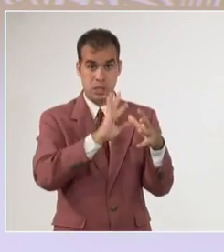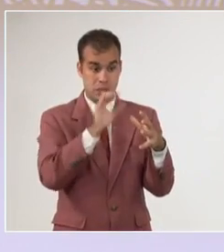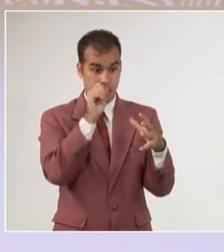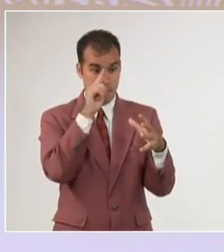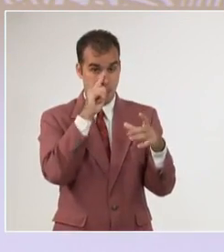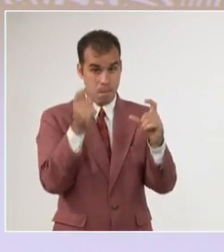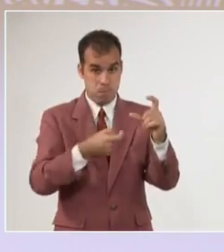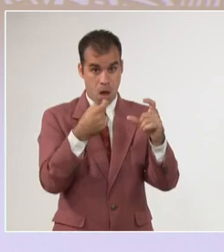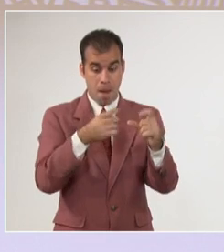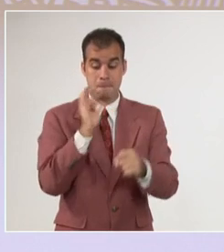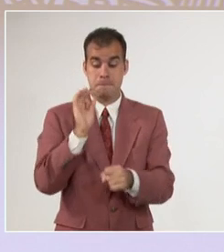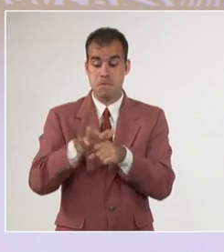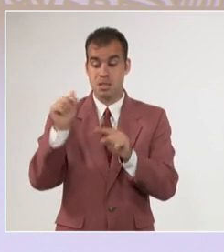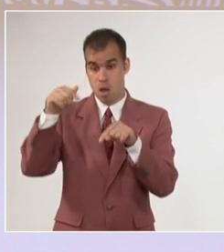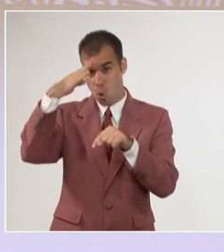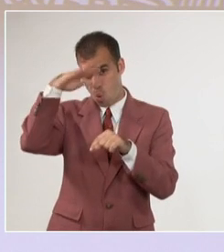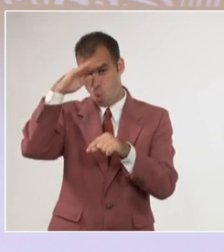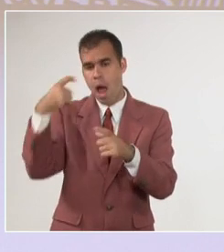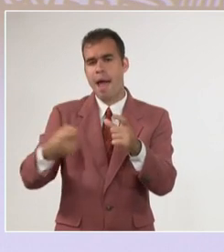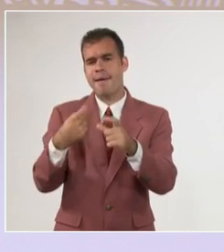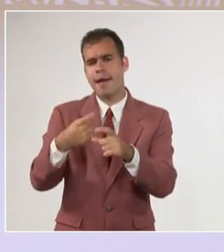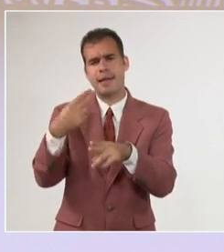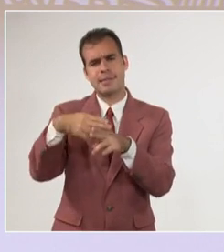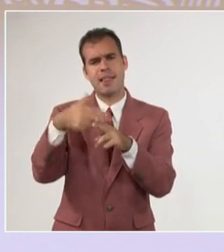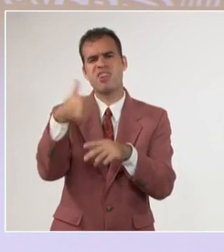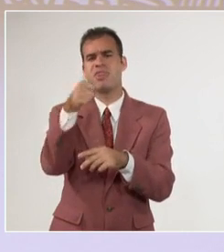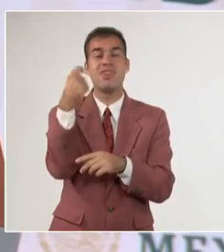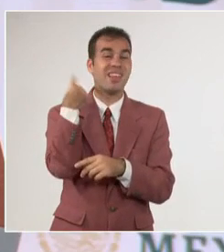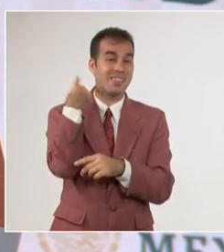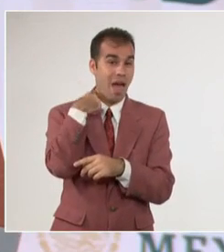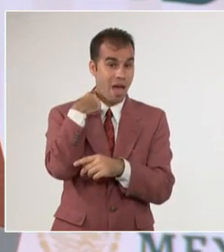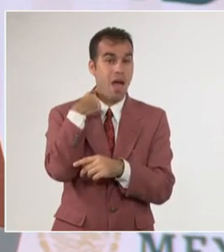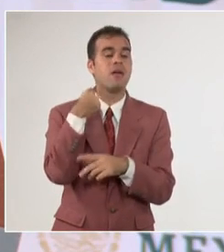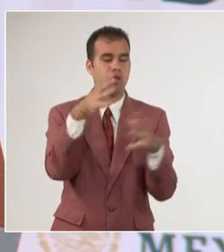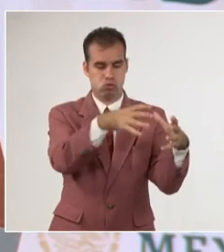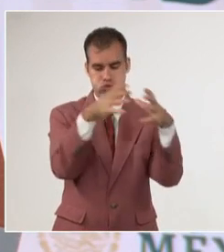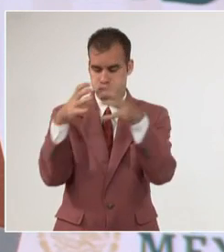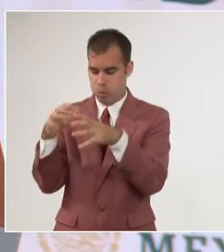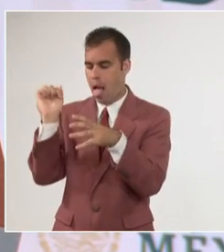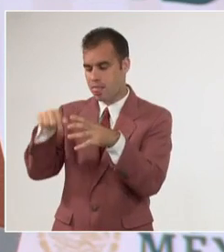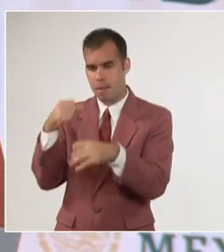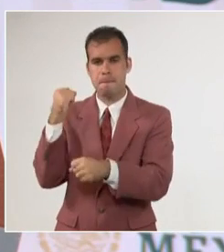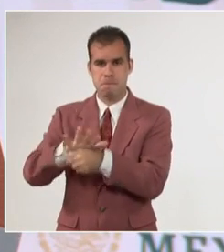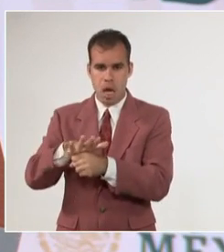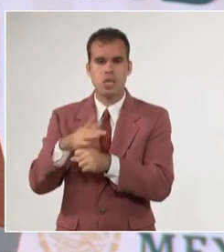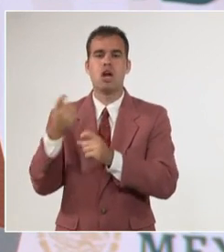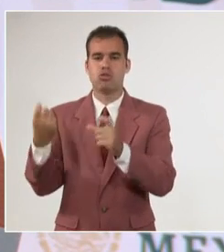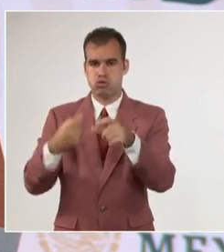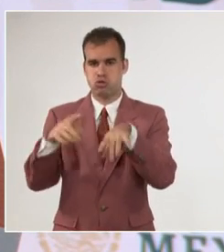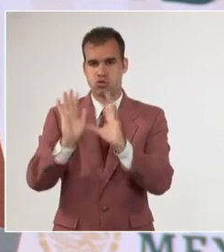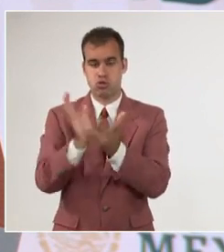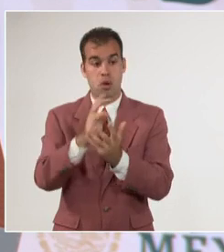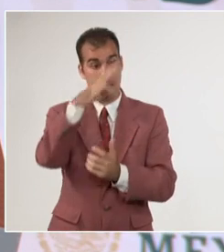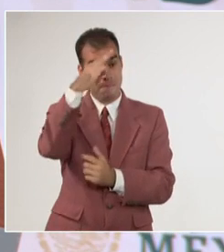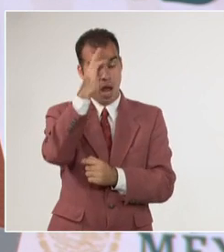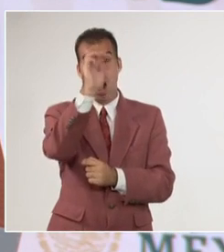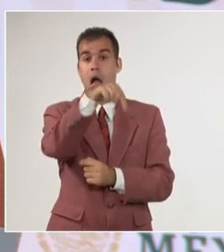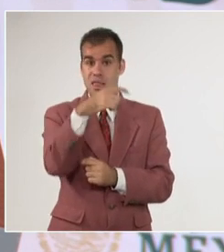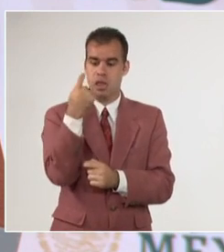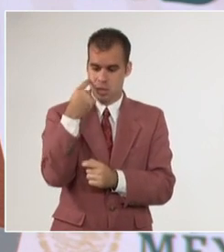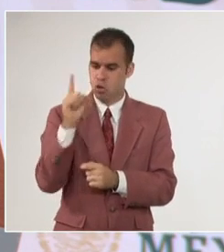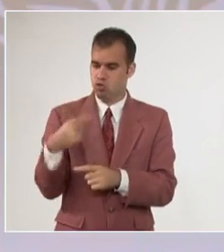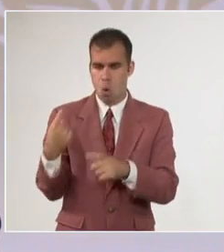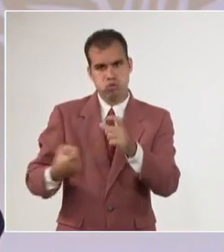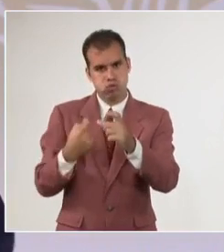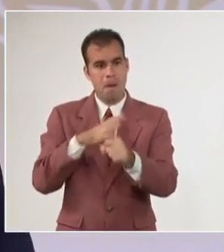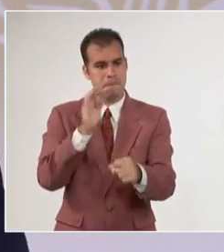la guerra de los 10 años. Fue México entonces el primer país en reconocer nuestra lucha armada y en abrir sus